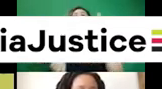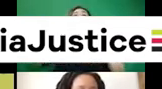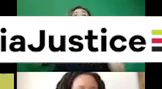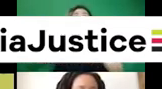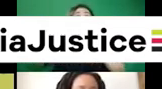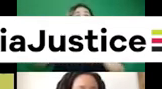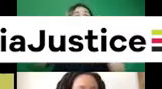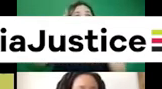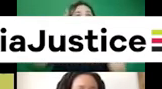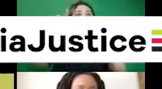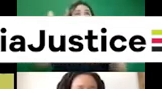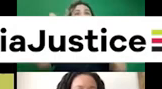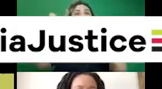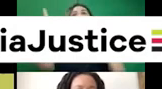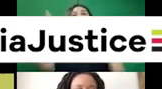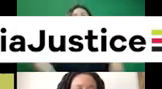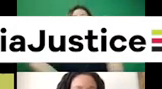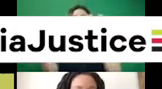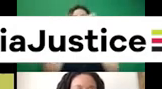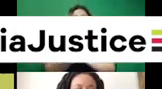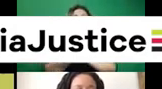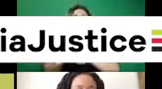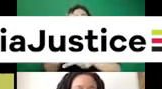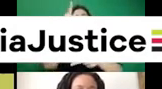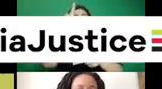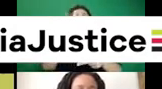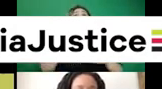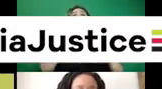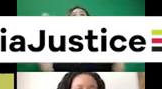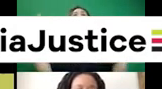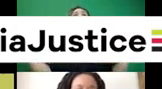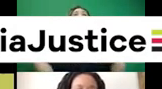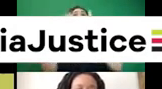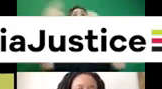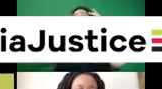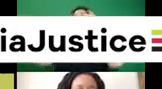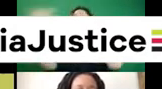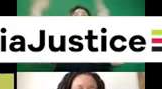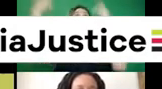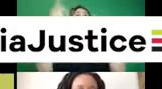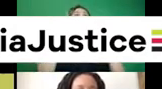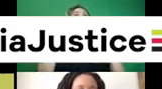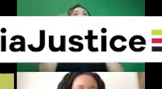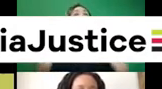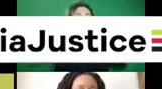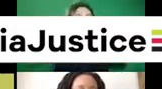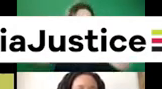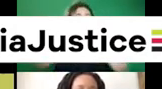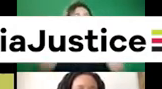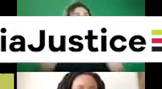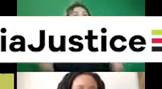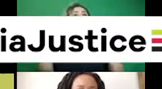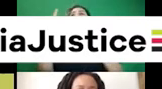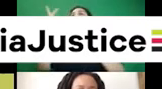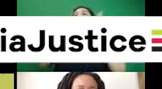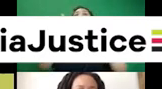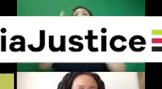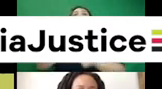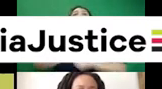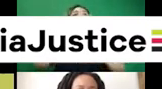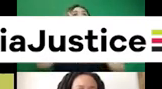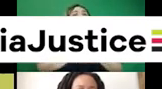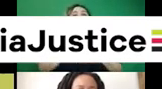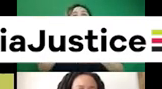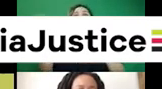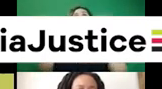conversación no podemos tener una conversación significativa es como dos barcos pasándose